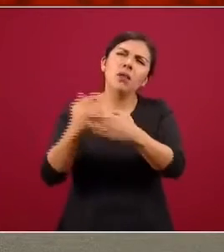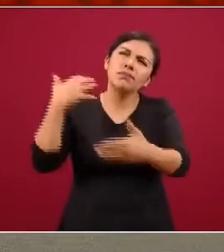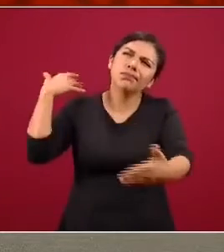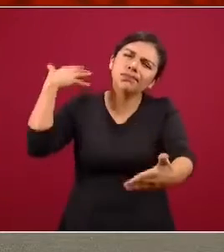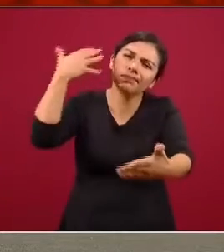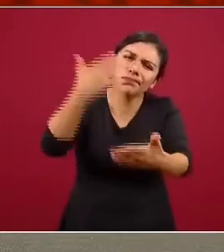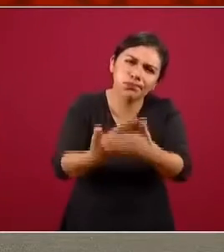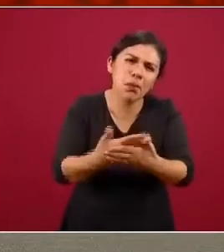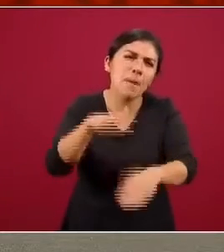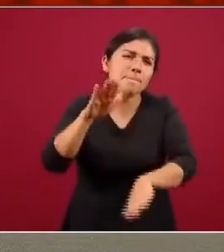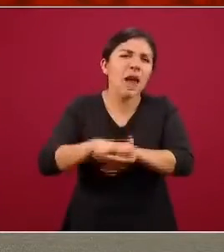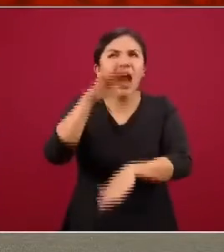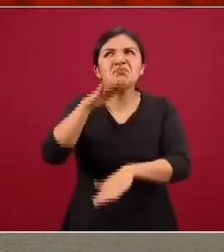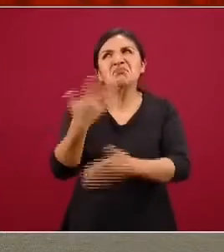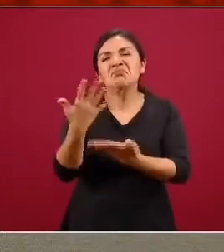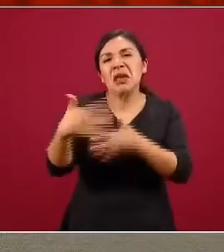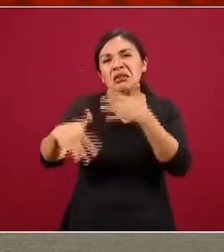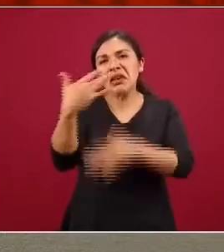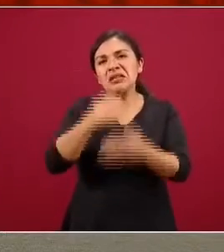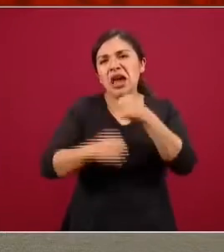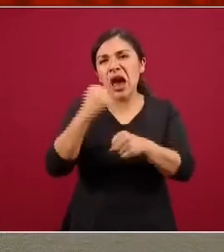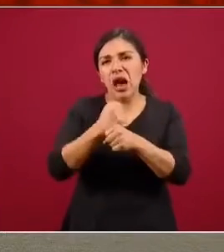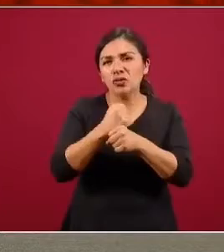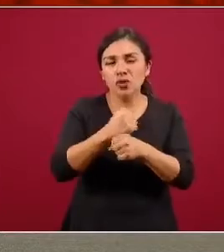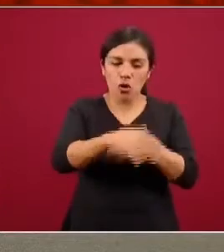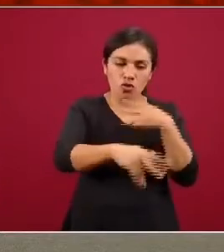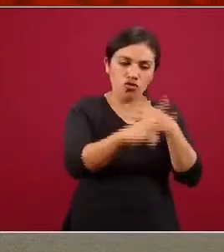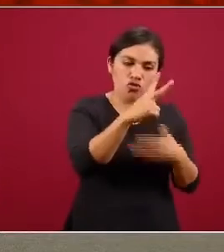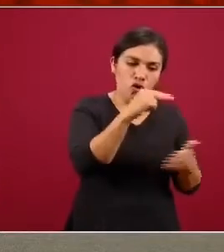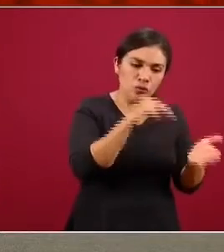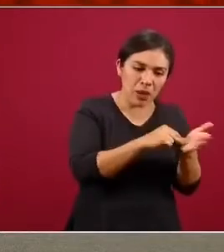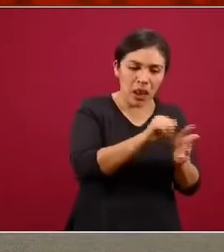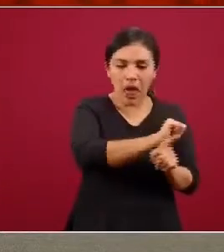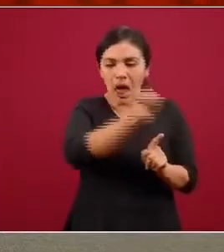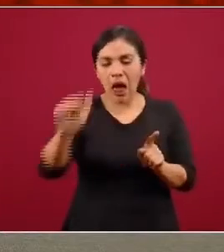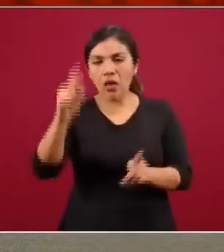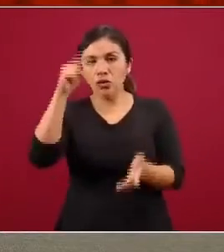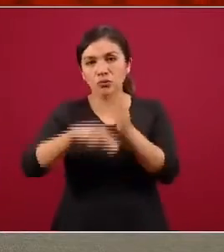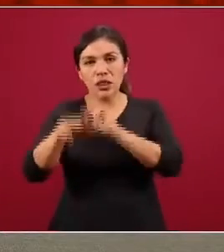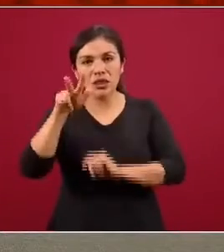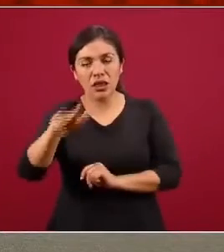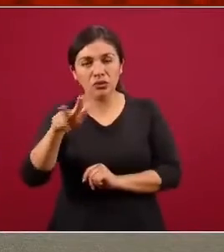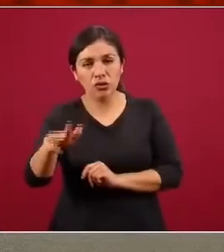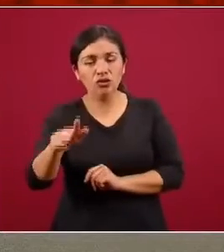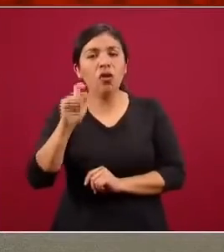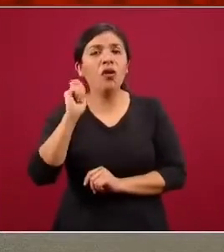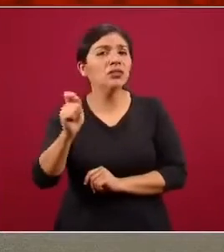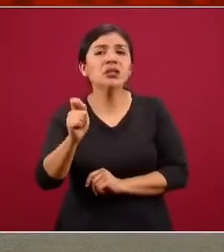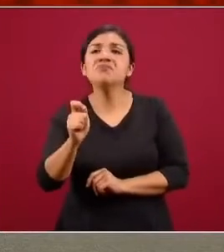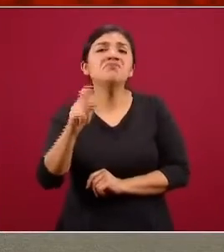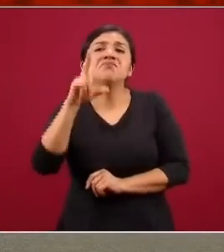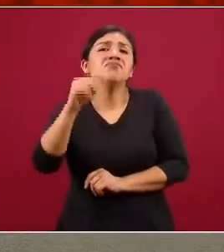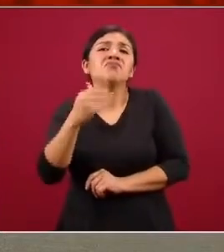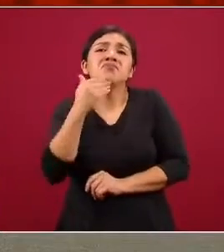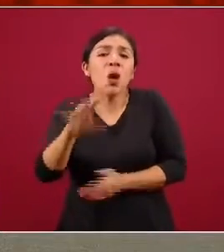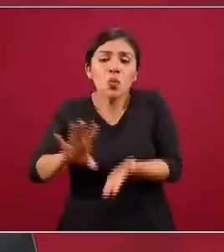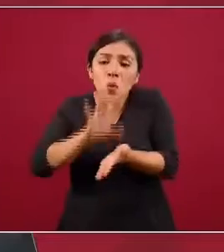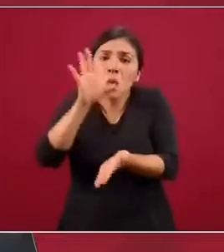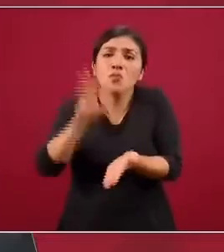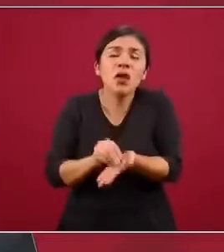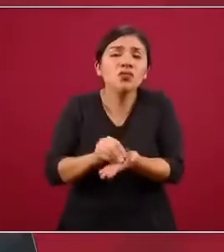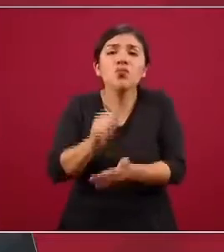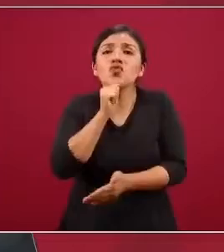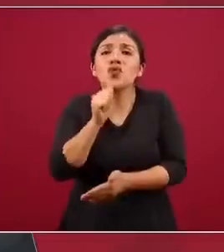en particular los últimos 15, del 2000 al 2018, fueron limitados. No se